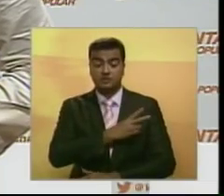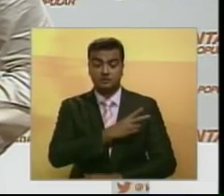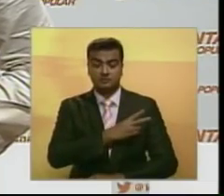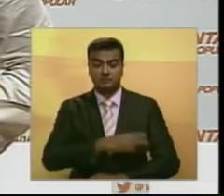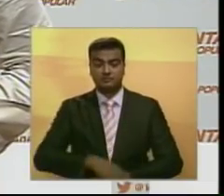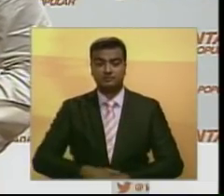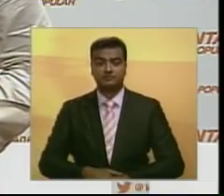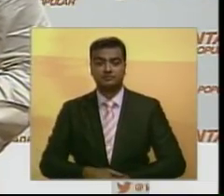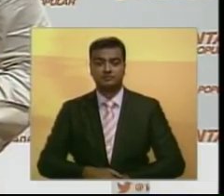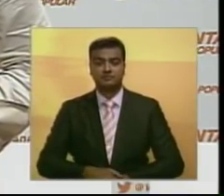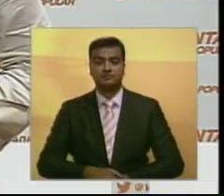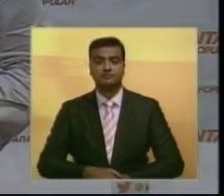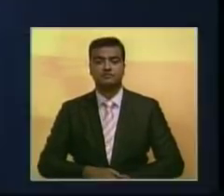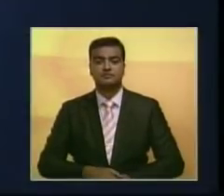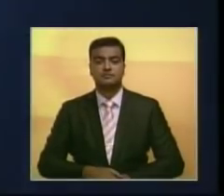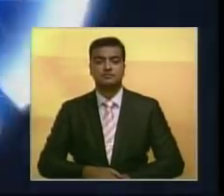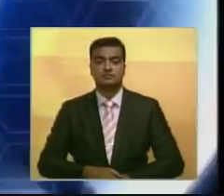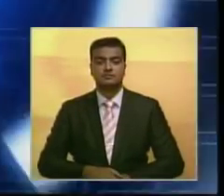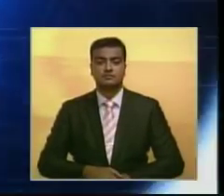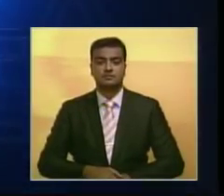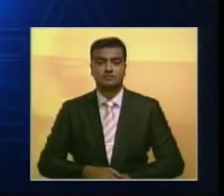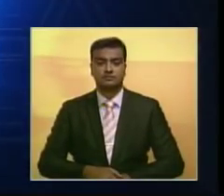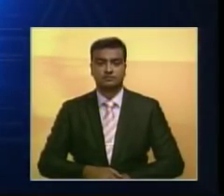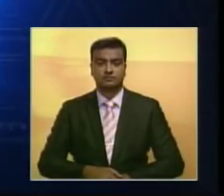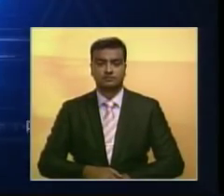de su noticiero Venevisión.